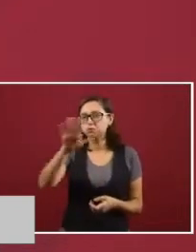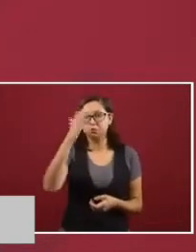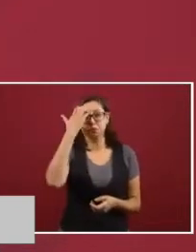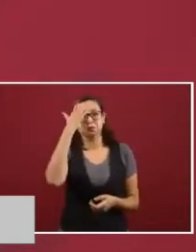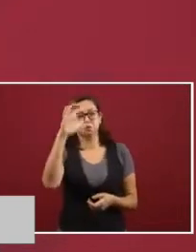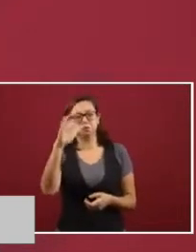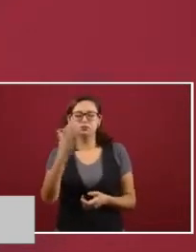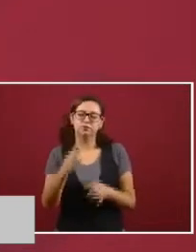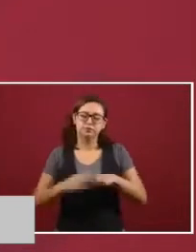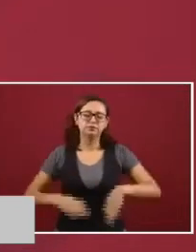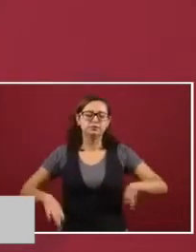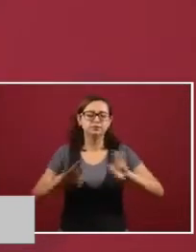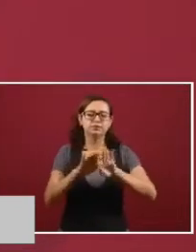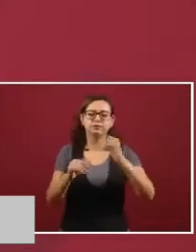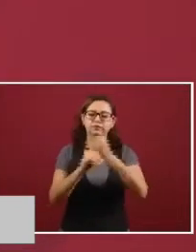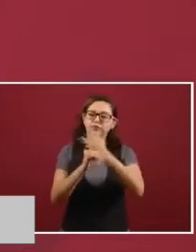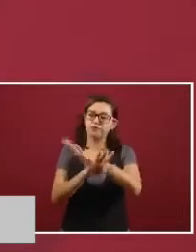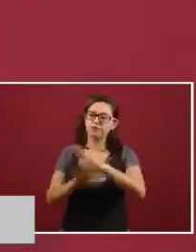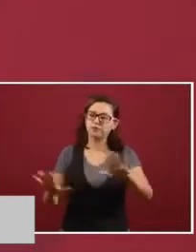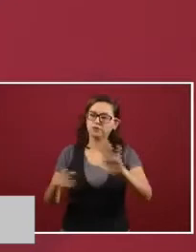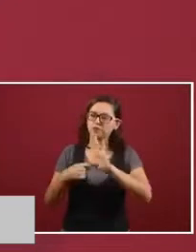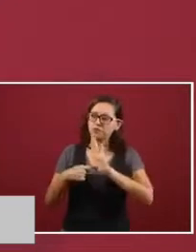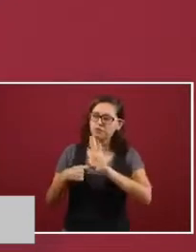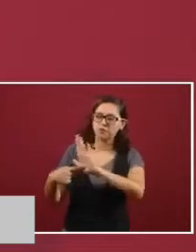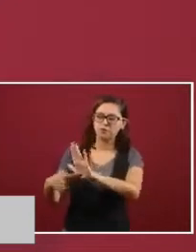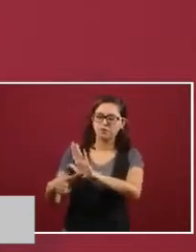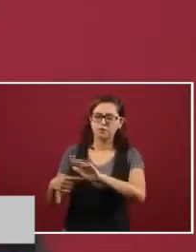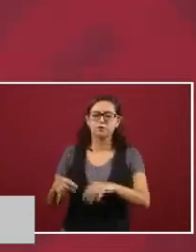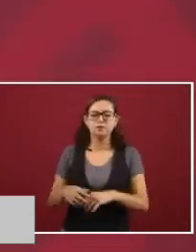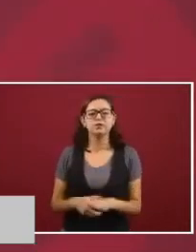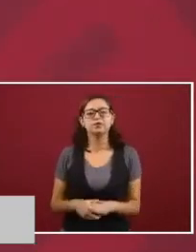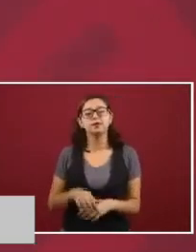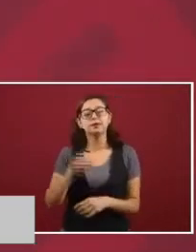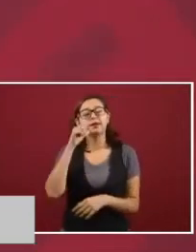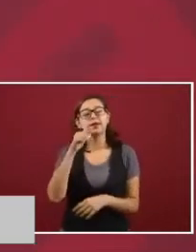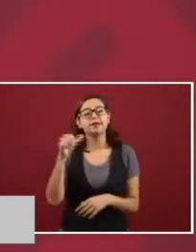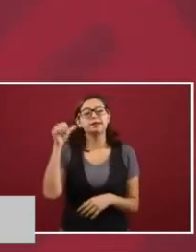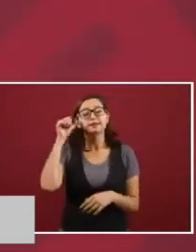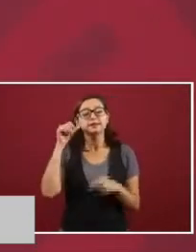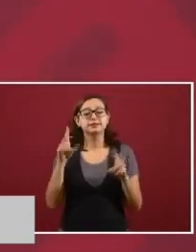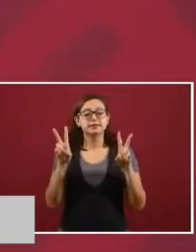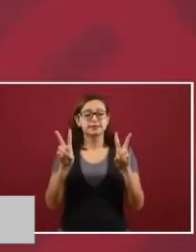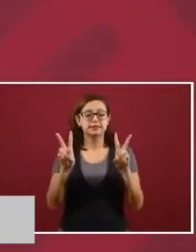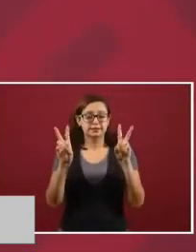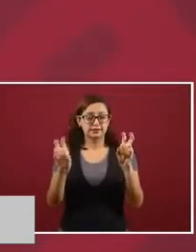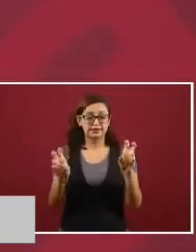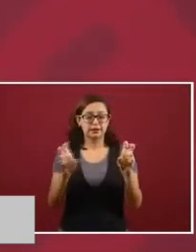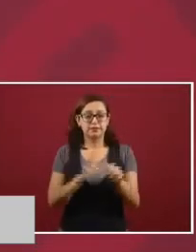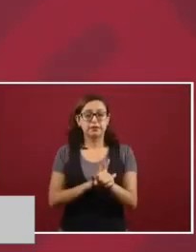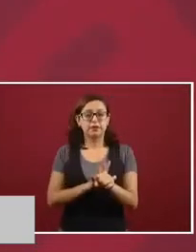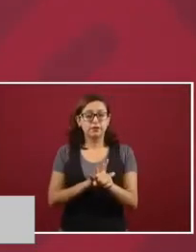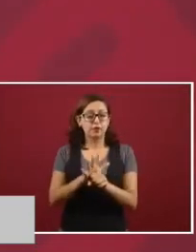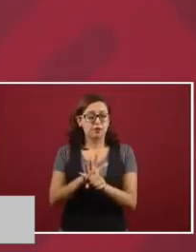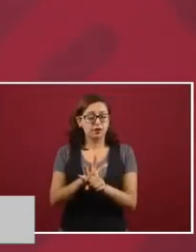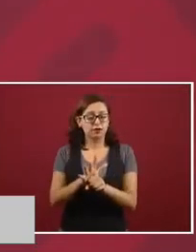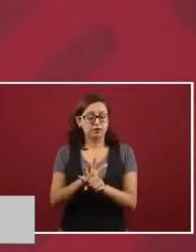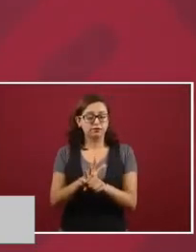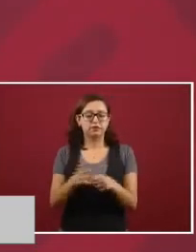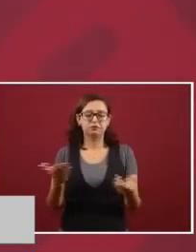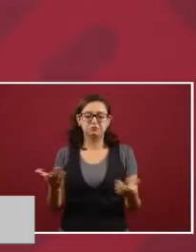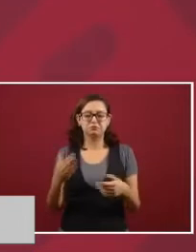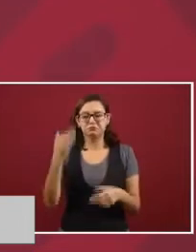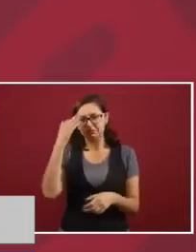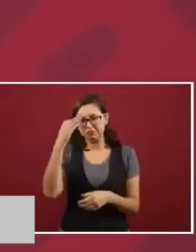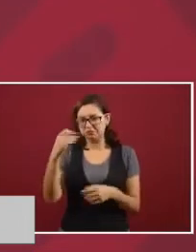Informará Alejandro Encinas sobre los involucrados en el caso Wallace. Se presume que Notimex presentó noticias falsas, denuncia reportero.